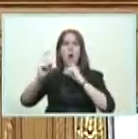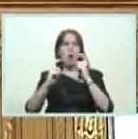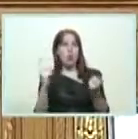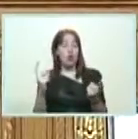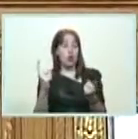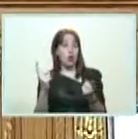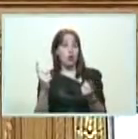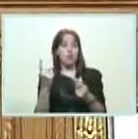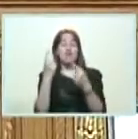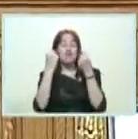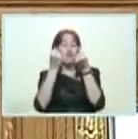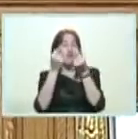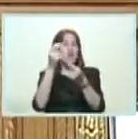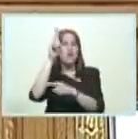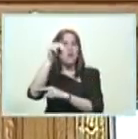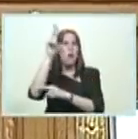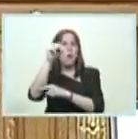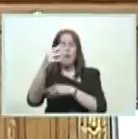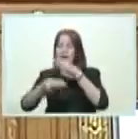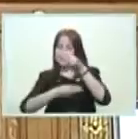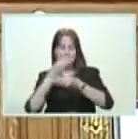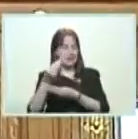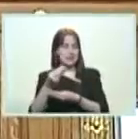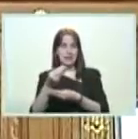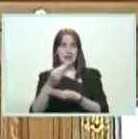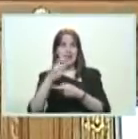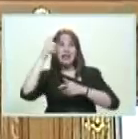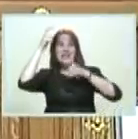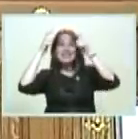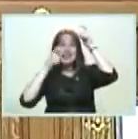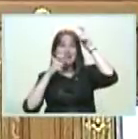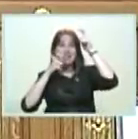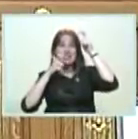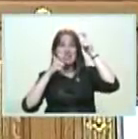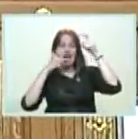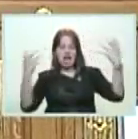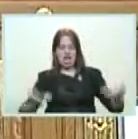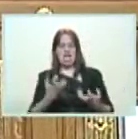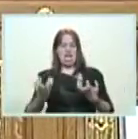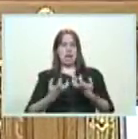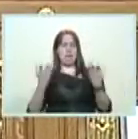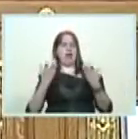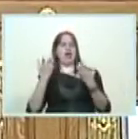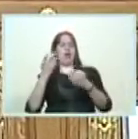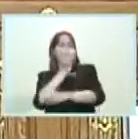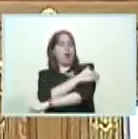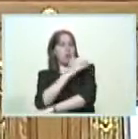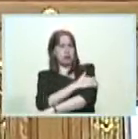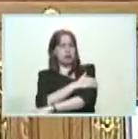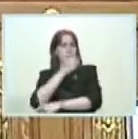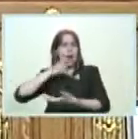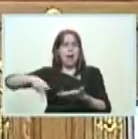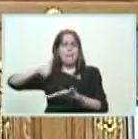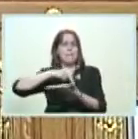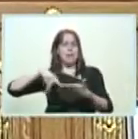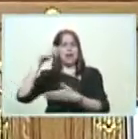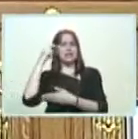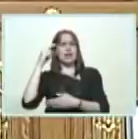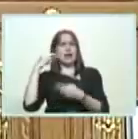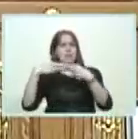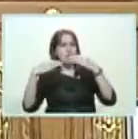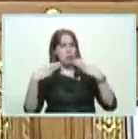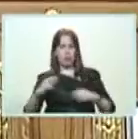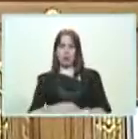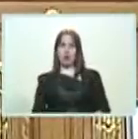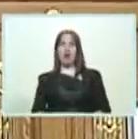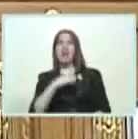Jamás ha sido ni será, nunca será, chavistas quienes hubieran quemado antichavistas en plazas públicas. ¿Qué